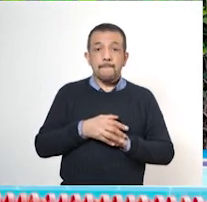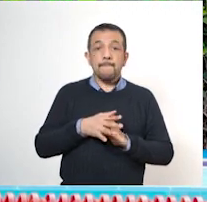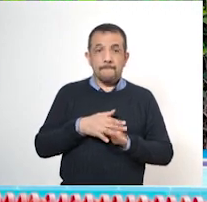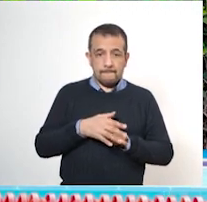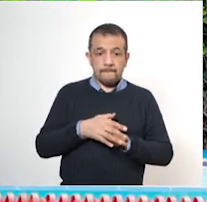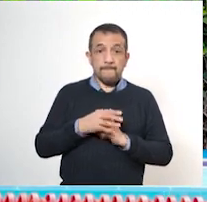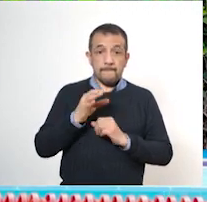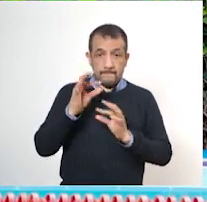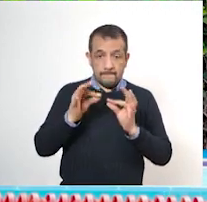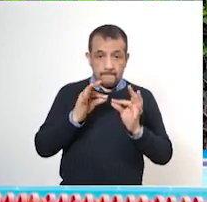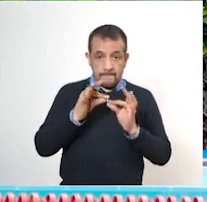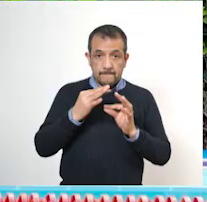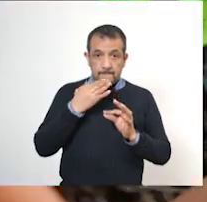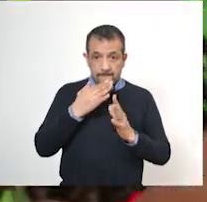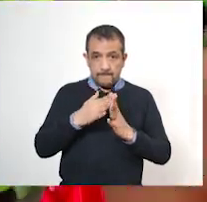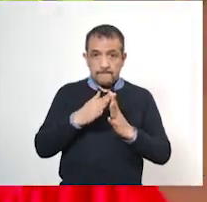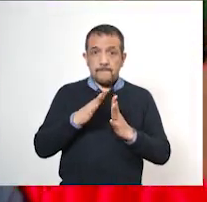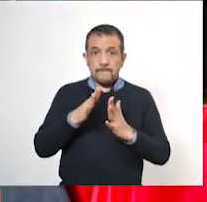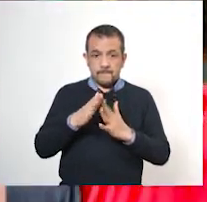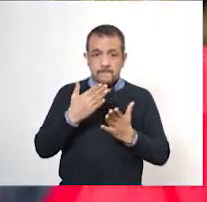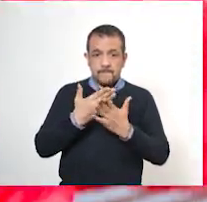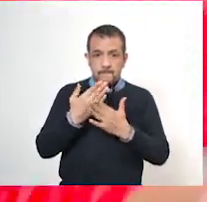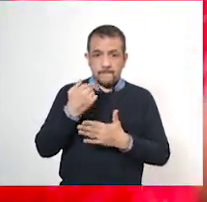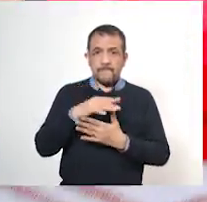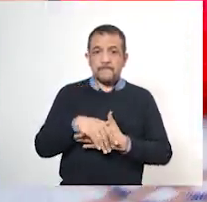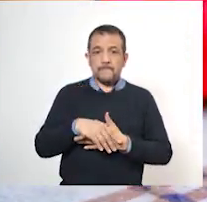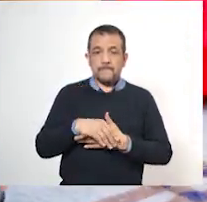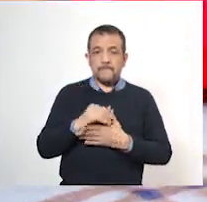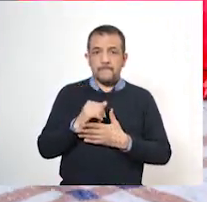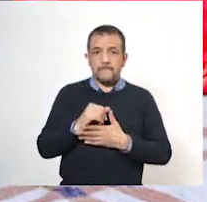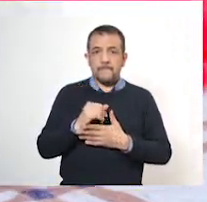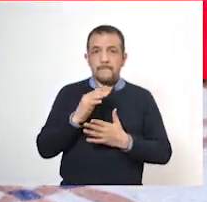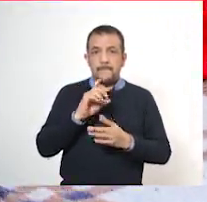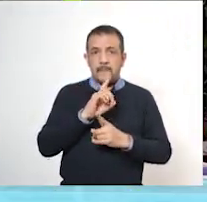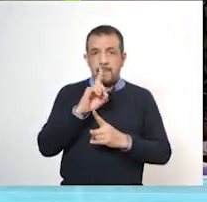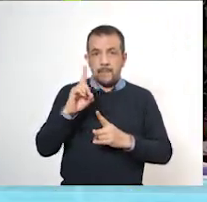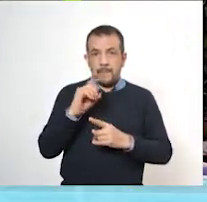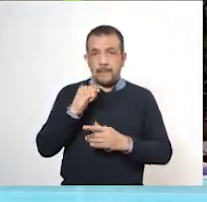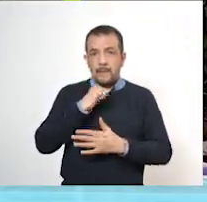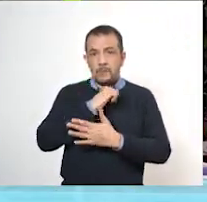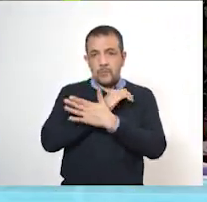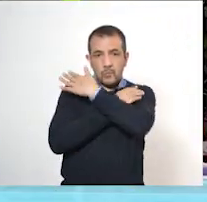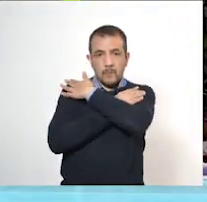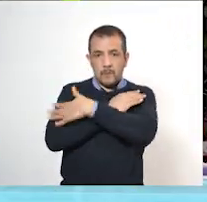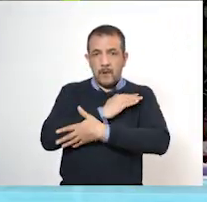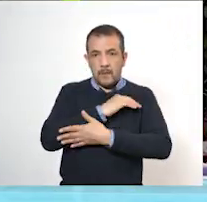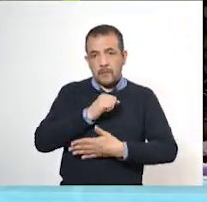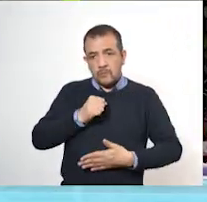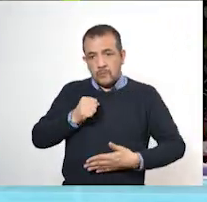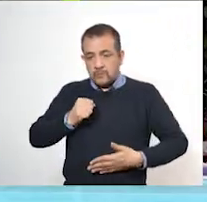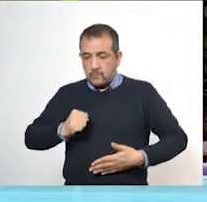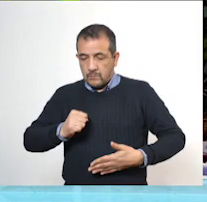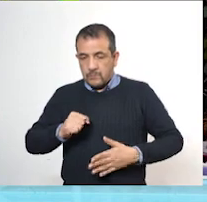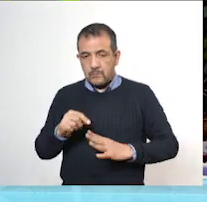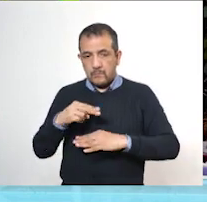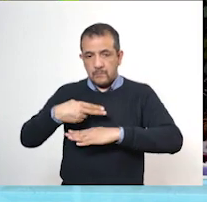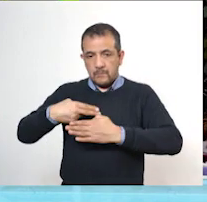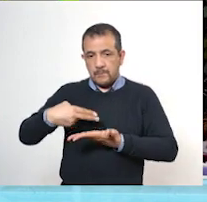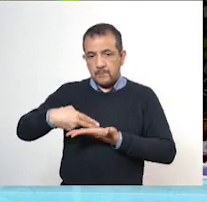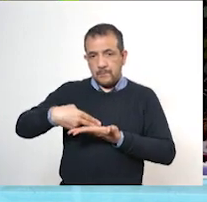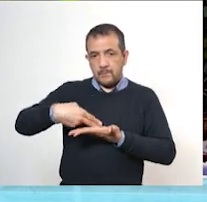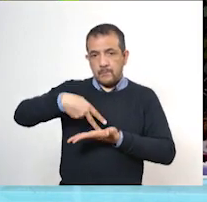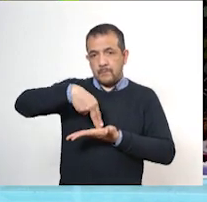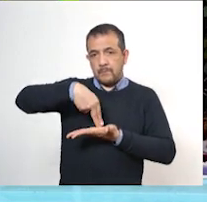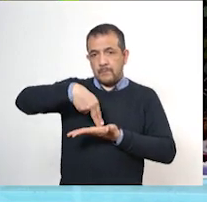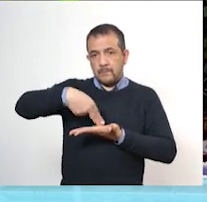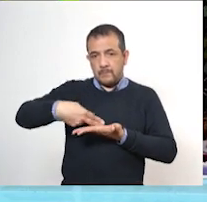Constante el movimiento. ¿Listo? Bien, nos vamos a recostar sobre nuestro costado derecho poniendo nuestro brazo y vamos a hacer